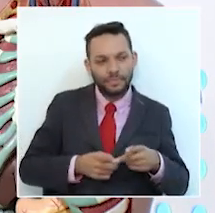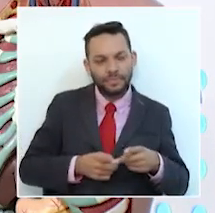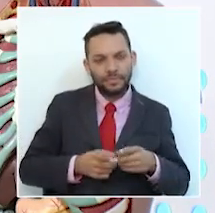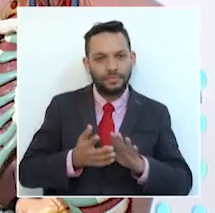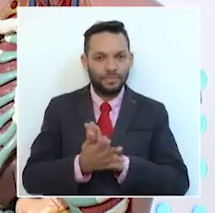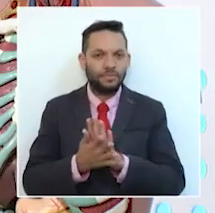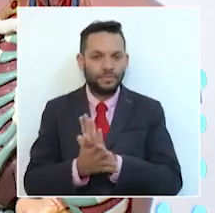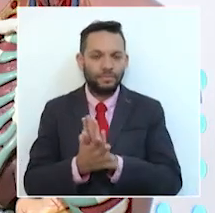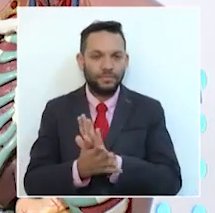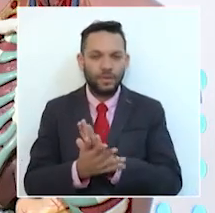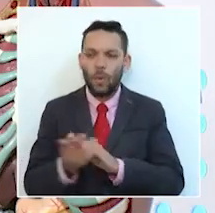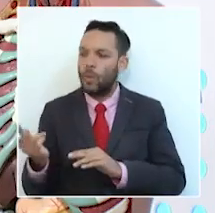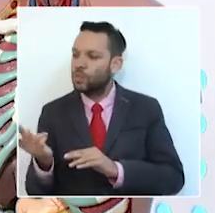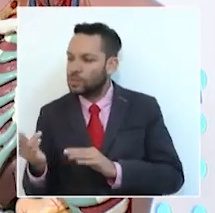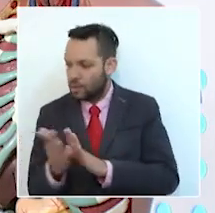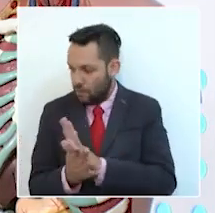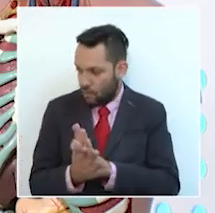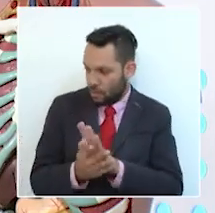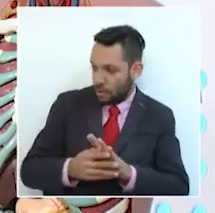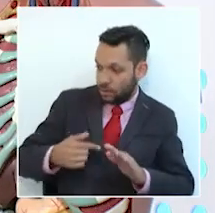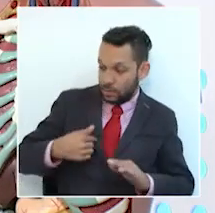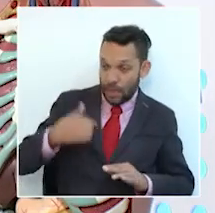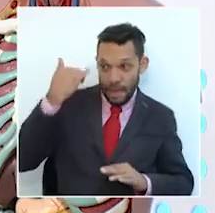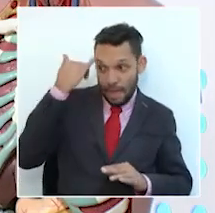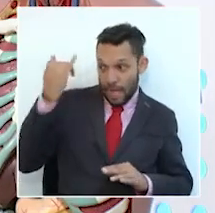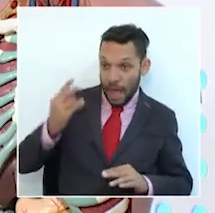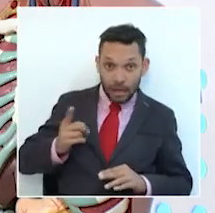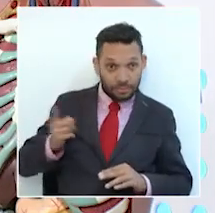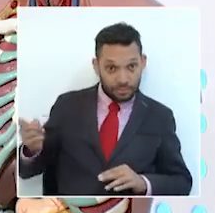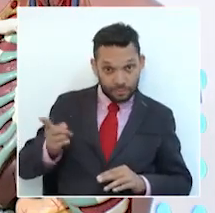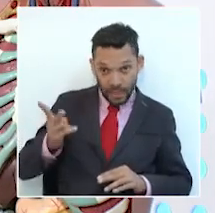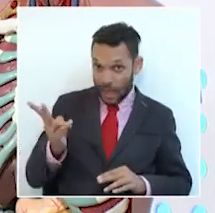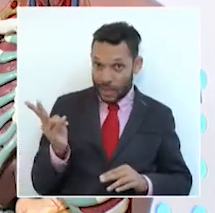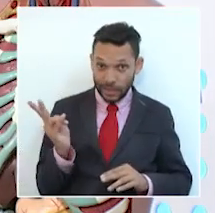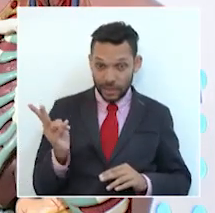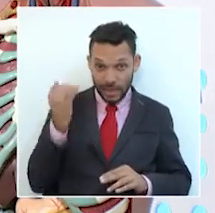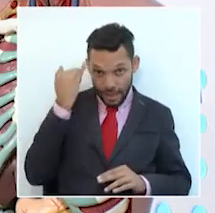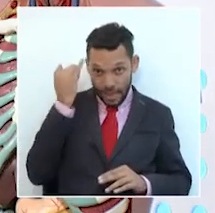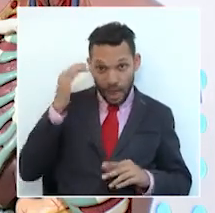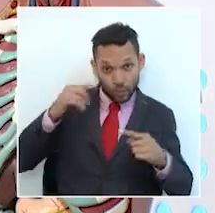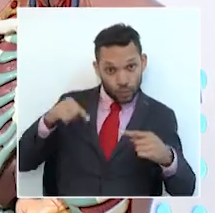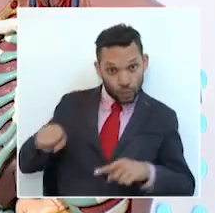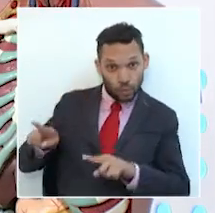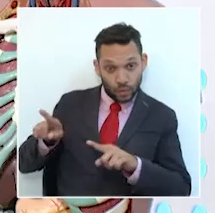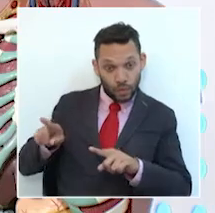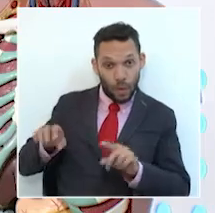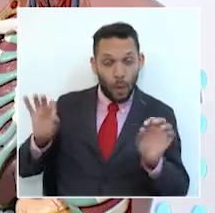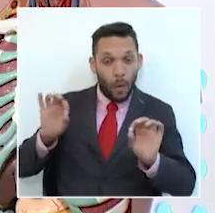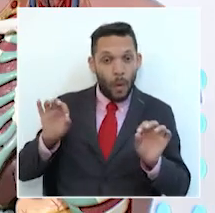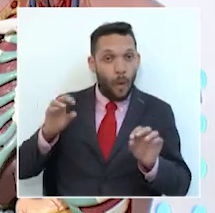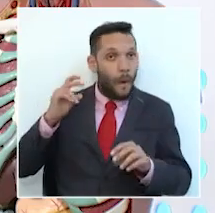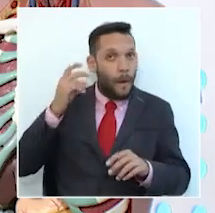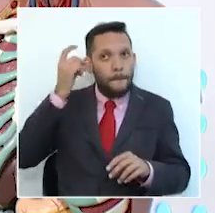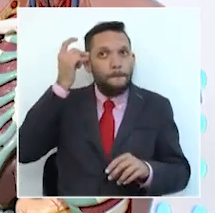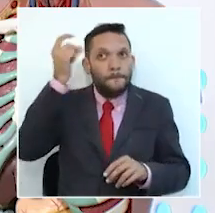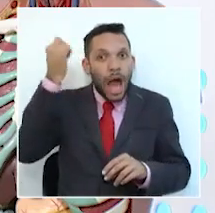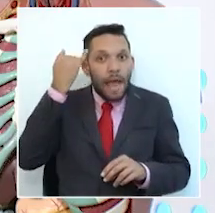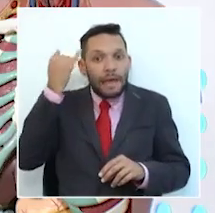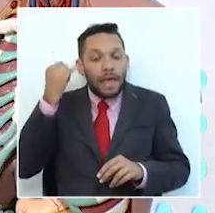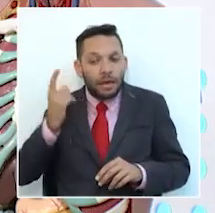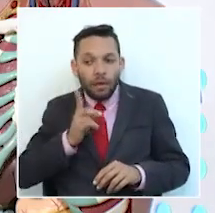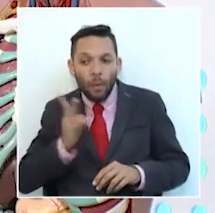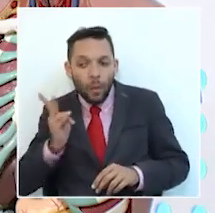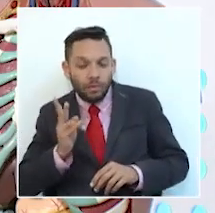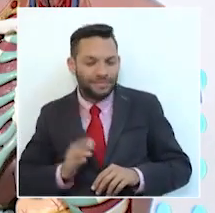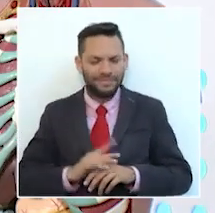diferente lo que josé luís esto no se lo inventaron ellos esto no vamos a contar un invento ahora en el congreso esto